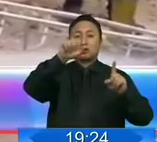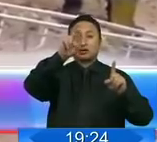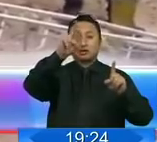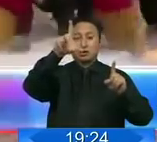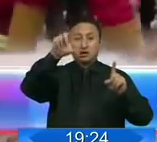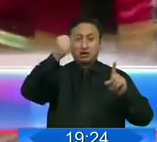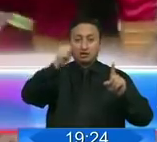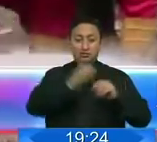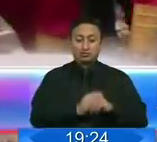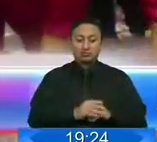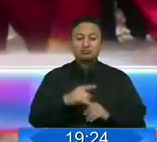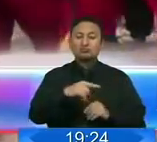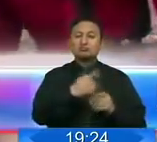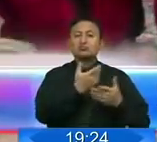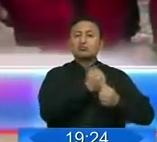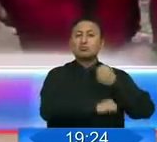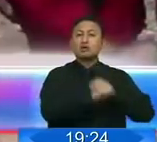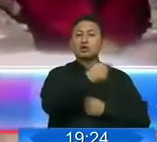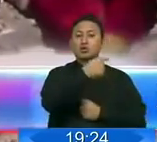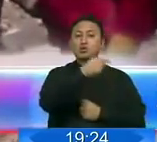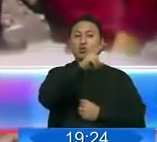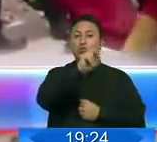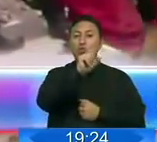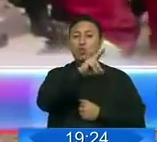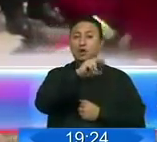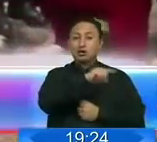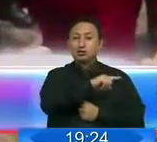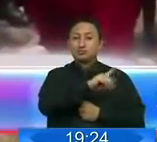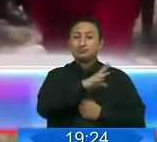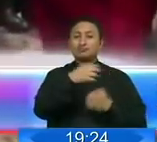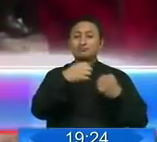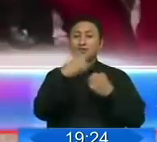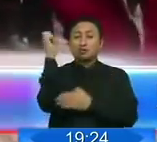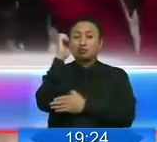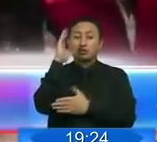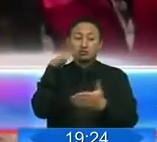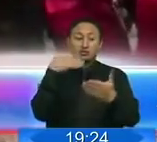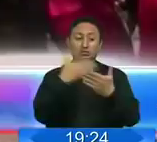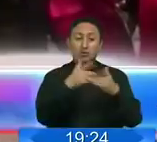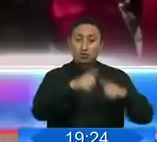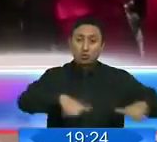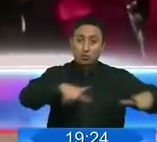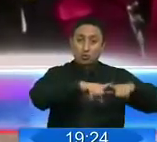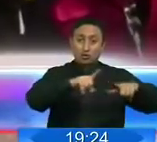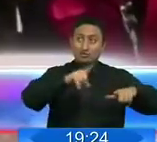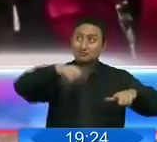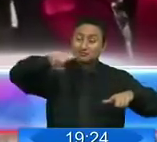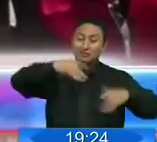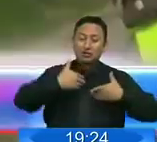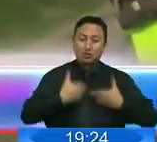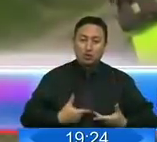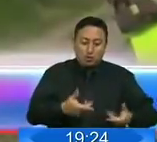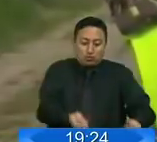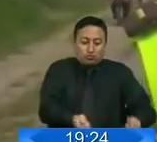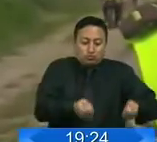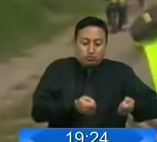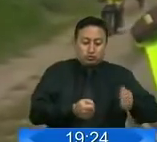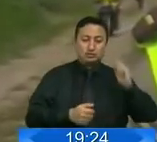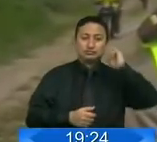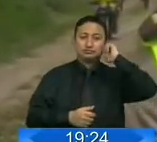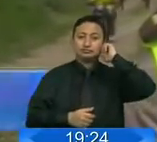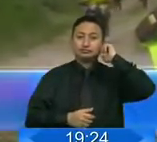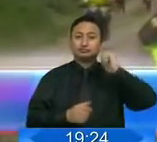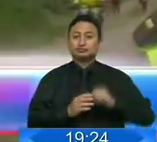La policía y los equipos de emergencias llegaron hasta el sitio para rescatar el cuerpo atrapado debajo de toneladas de tierra. Se encontraba haciendo